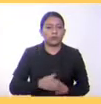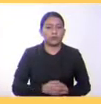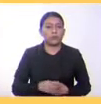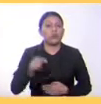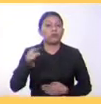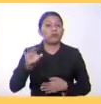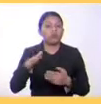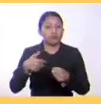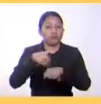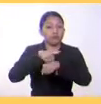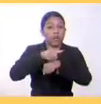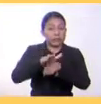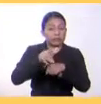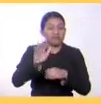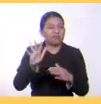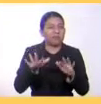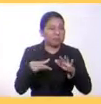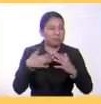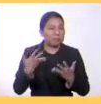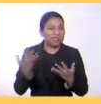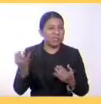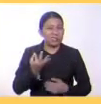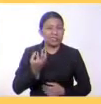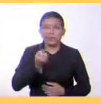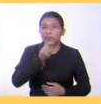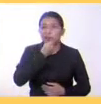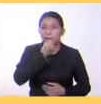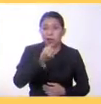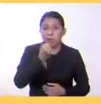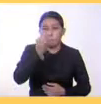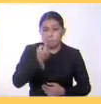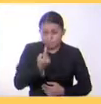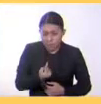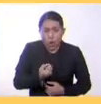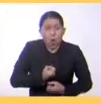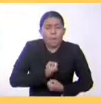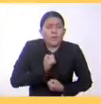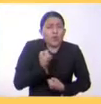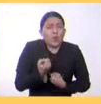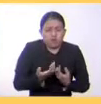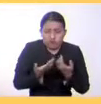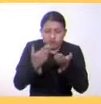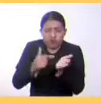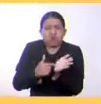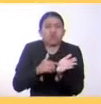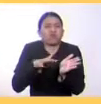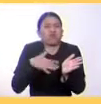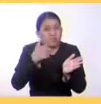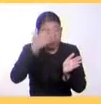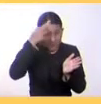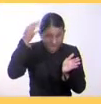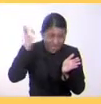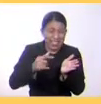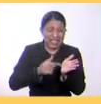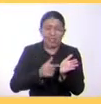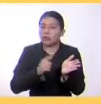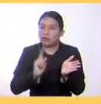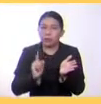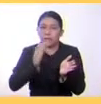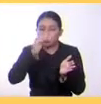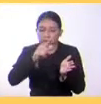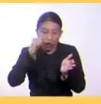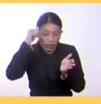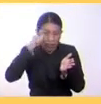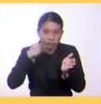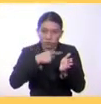el mensaje que pretende transmitir un poema muchas veces no es literal, por lo que se